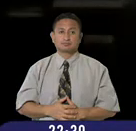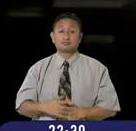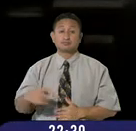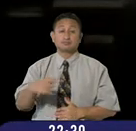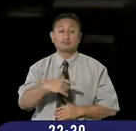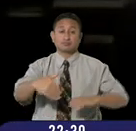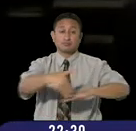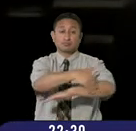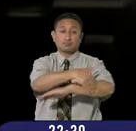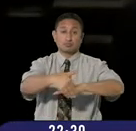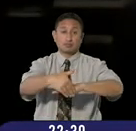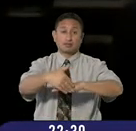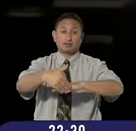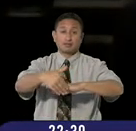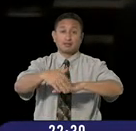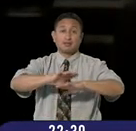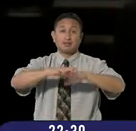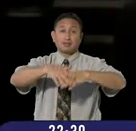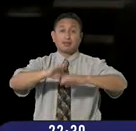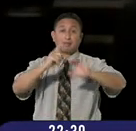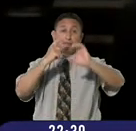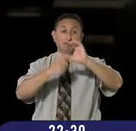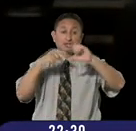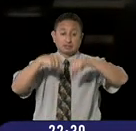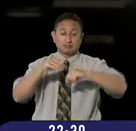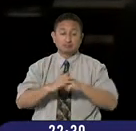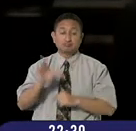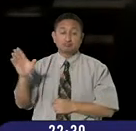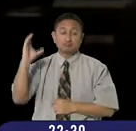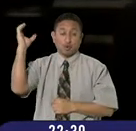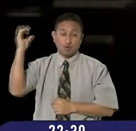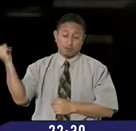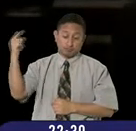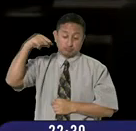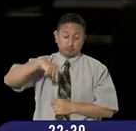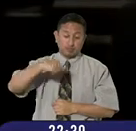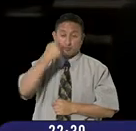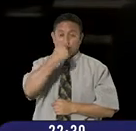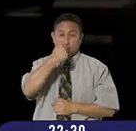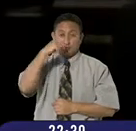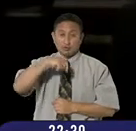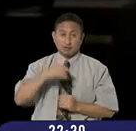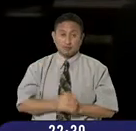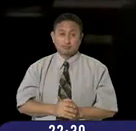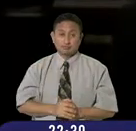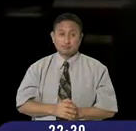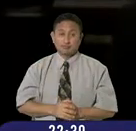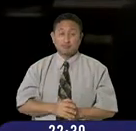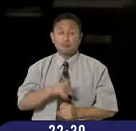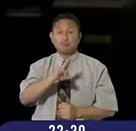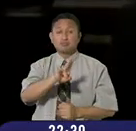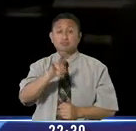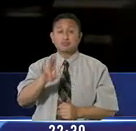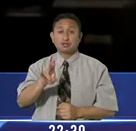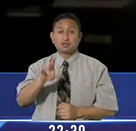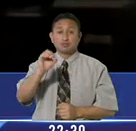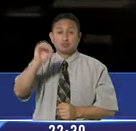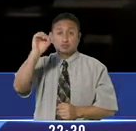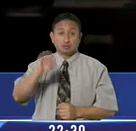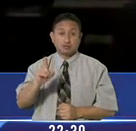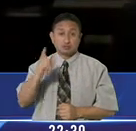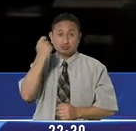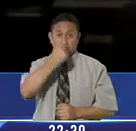del Pacífico es una ruta que traslada la droga que viene desde Colombia. 37.5% de la producción de cocaína de Colombia